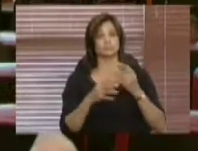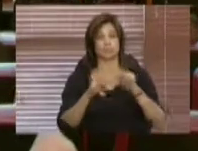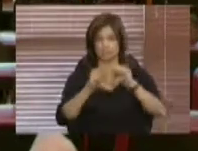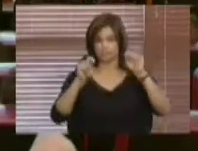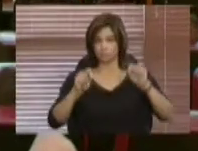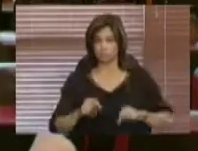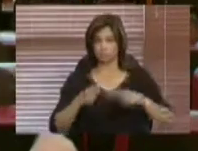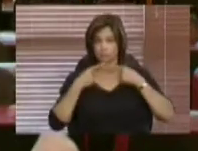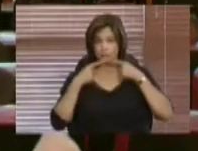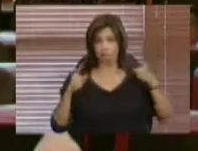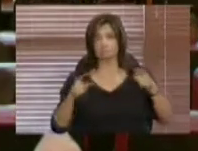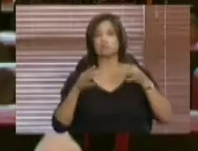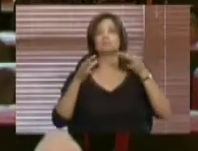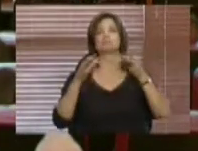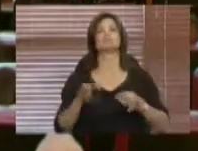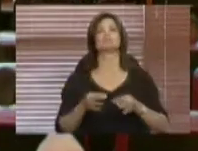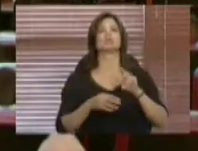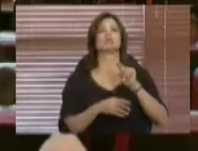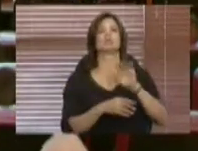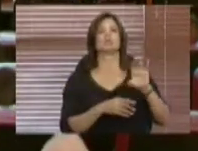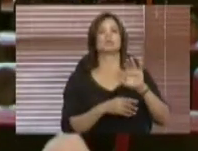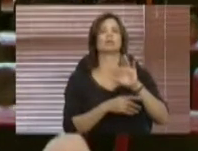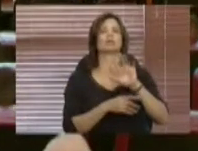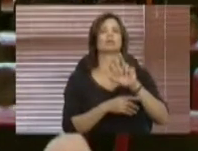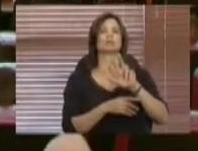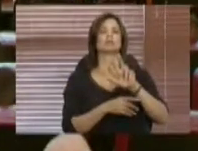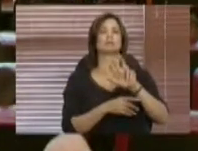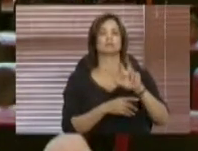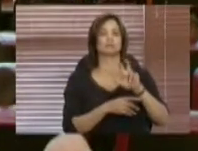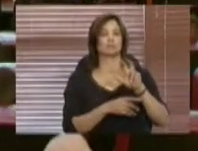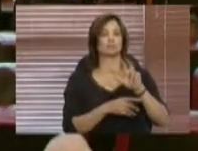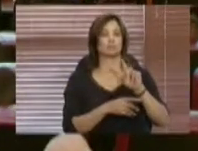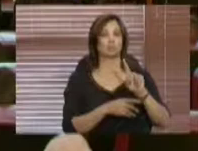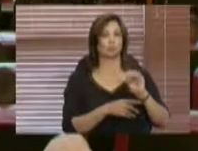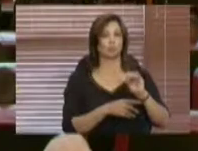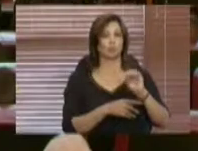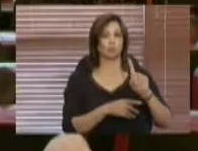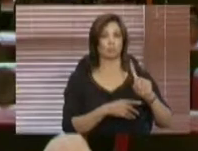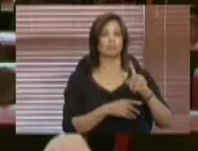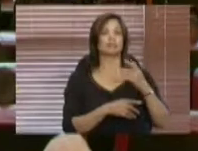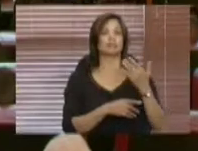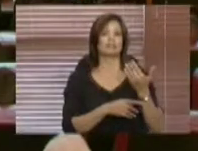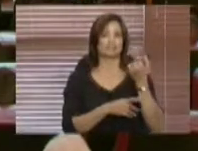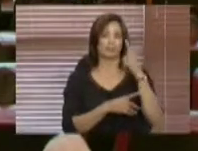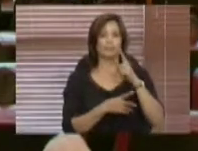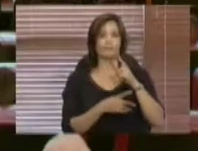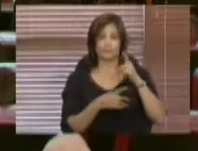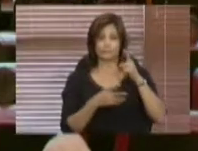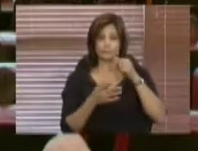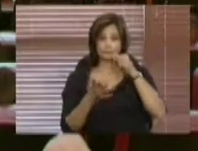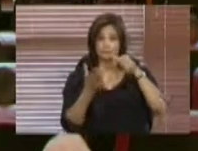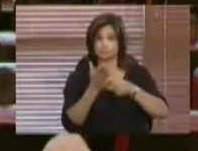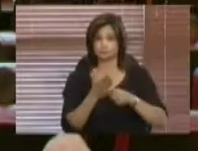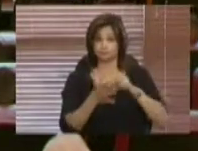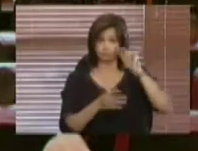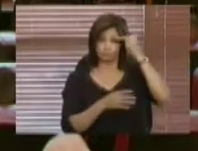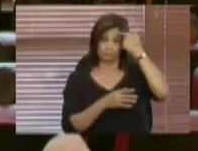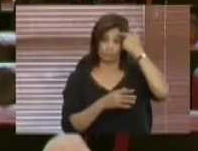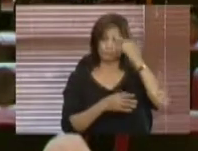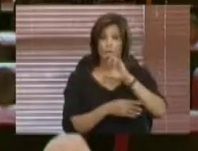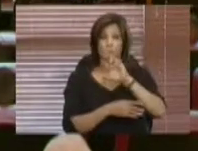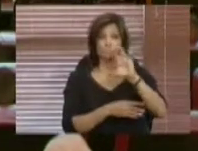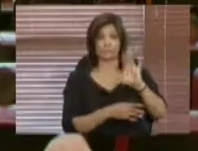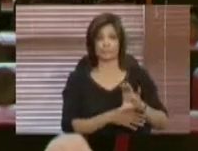Tribunal declaró en la sentencia TC 301-15 que el memorándum de entendimiento entre los gobiernos de Costa